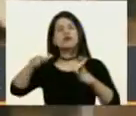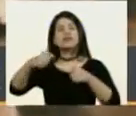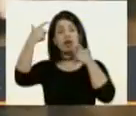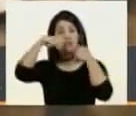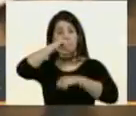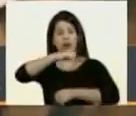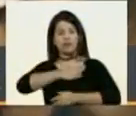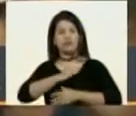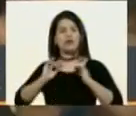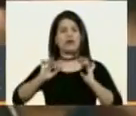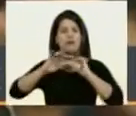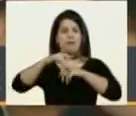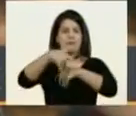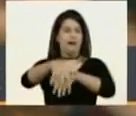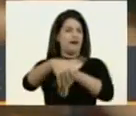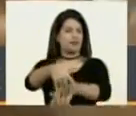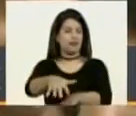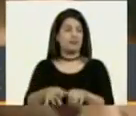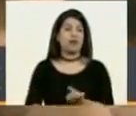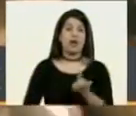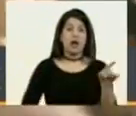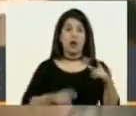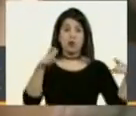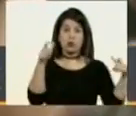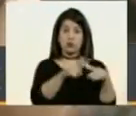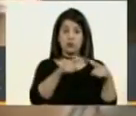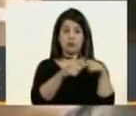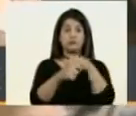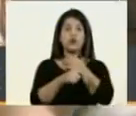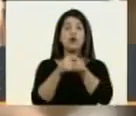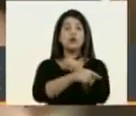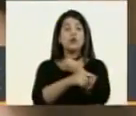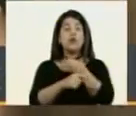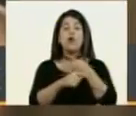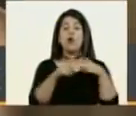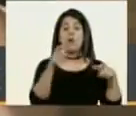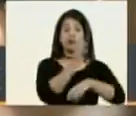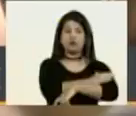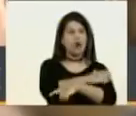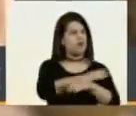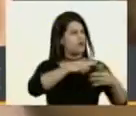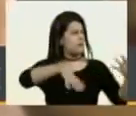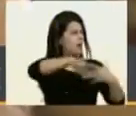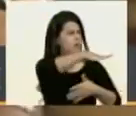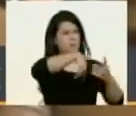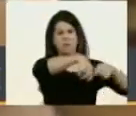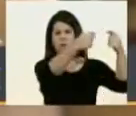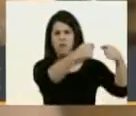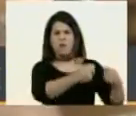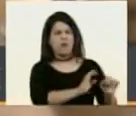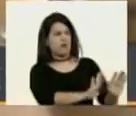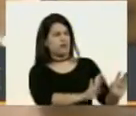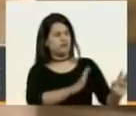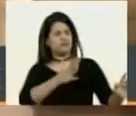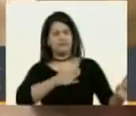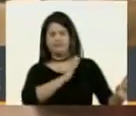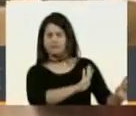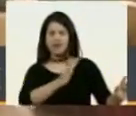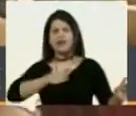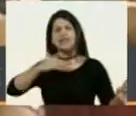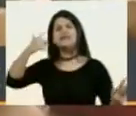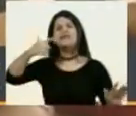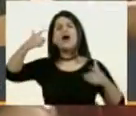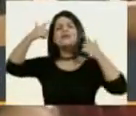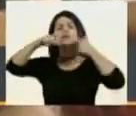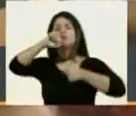vez que la derecha comete sus actos de violencia, de terrorismo, el pueblo chavista sale a construir la paz, sale a